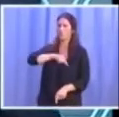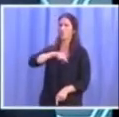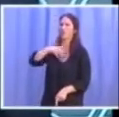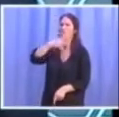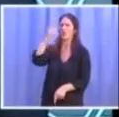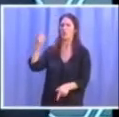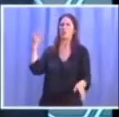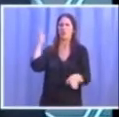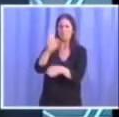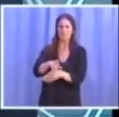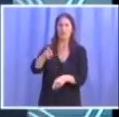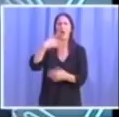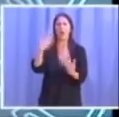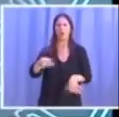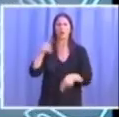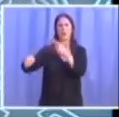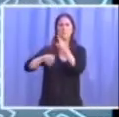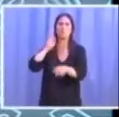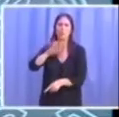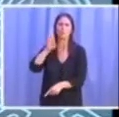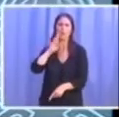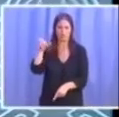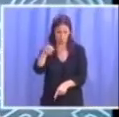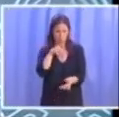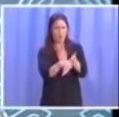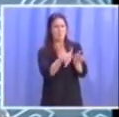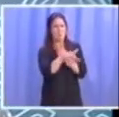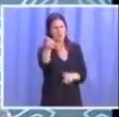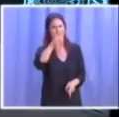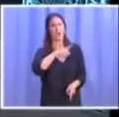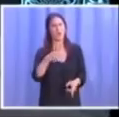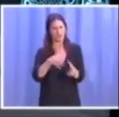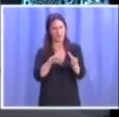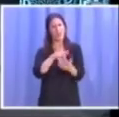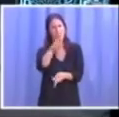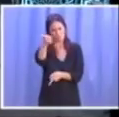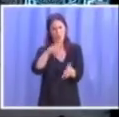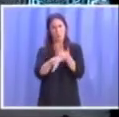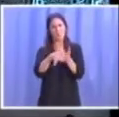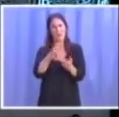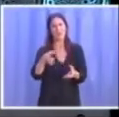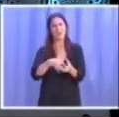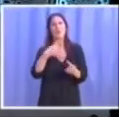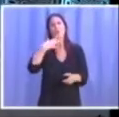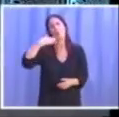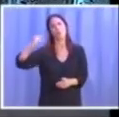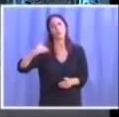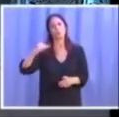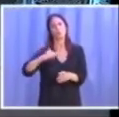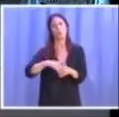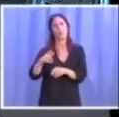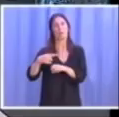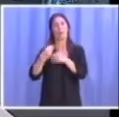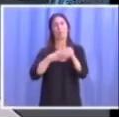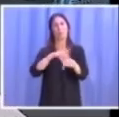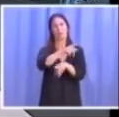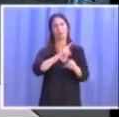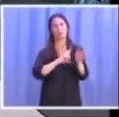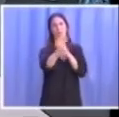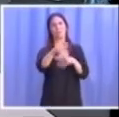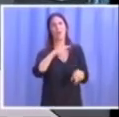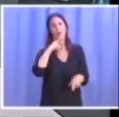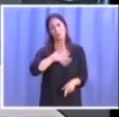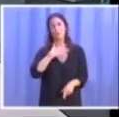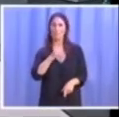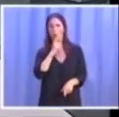vergüenza. Explícale a los granadinos por qué se fue. Señor Cuenca, señor Pérez. Dijo el señor Terreutado que usted se fue al